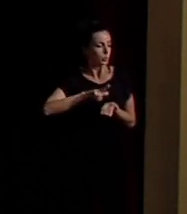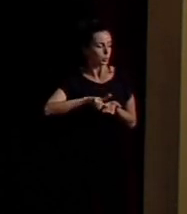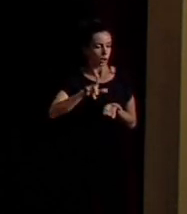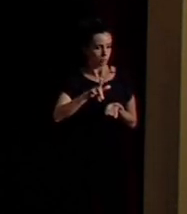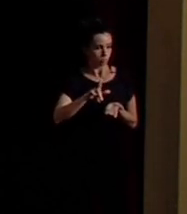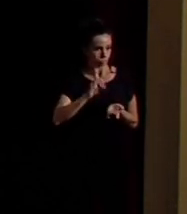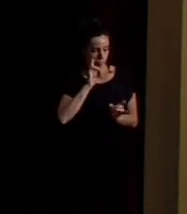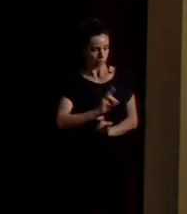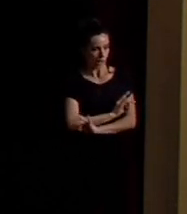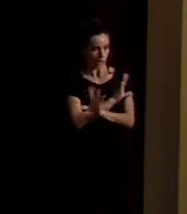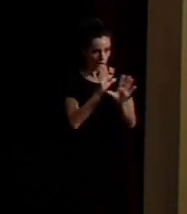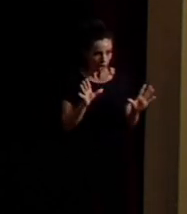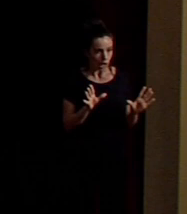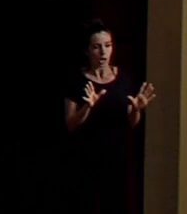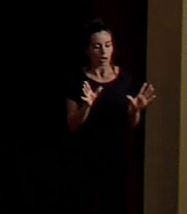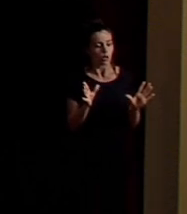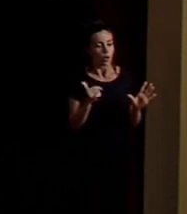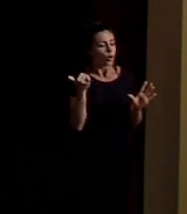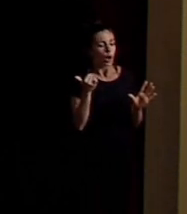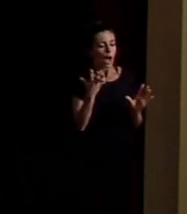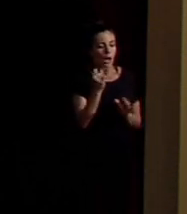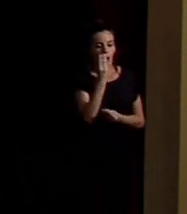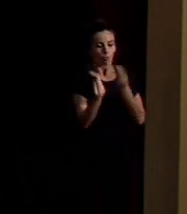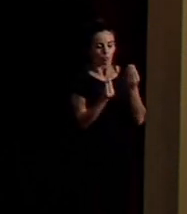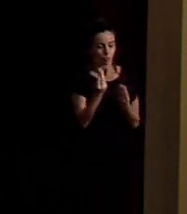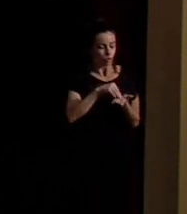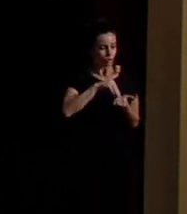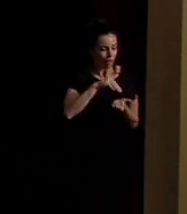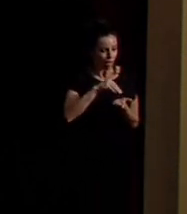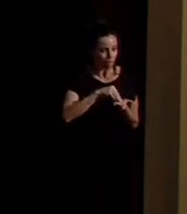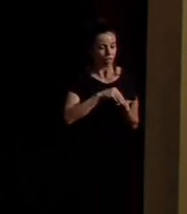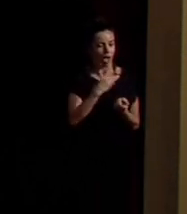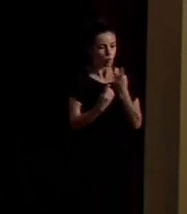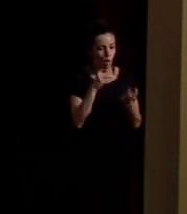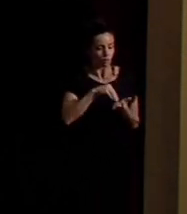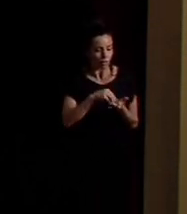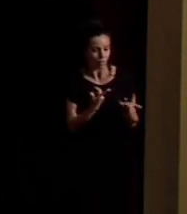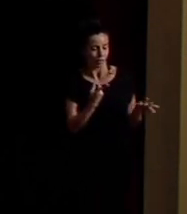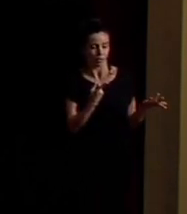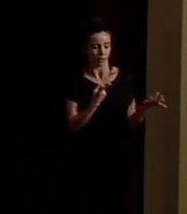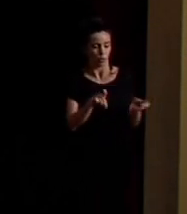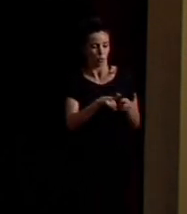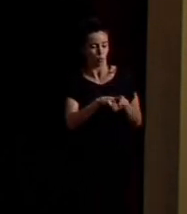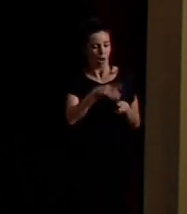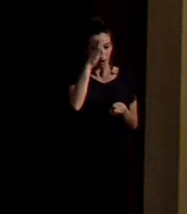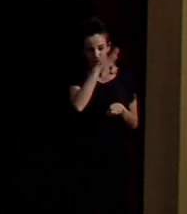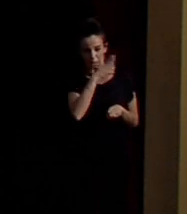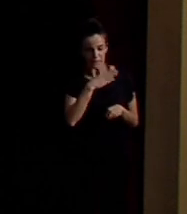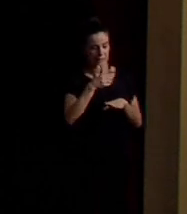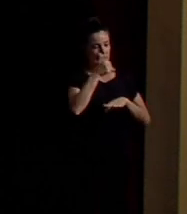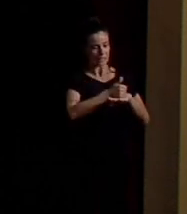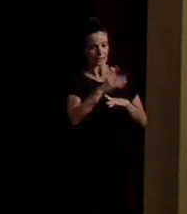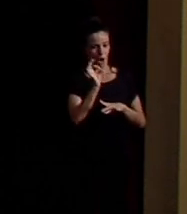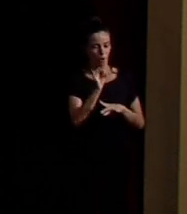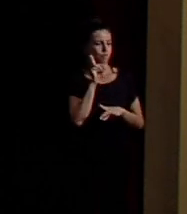manera absolutamente acrítica, en muchos casos paternalista o falsamente progresista, y